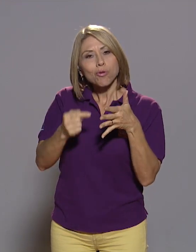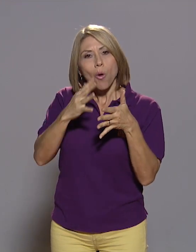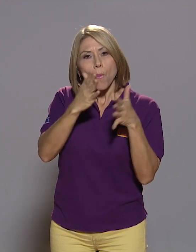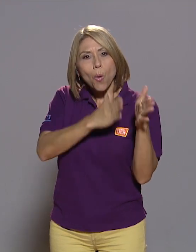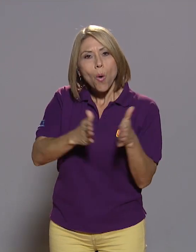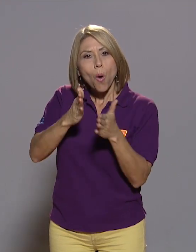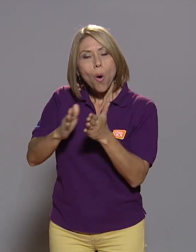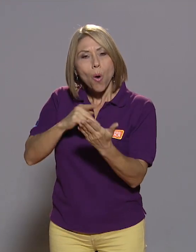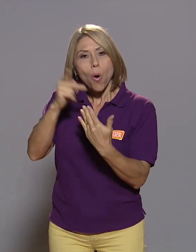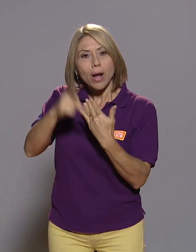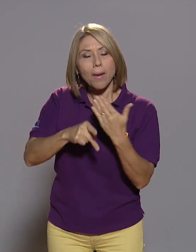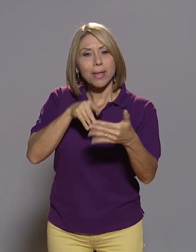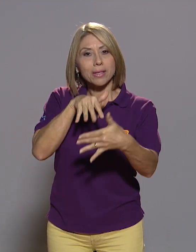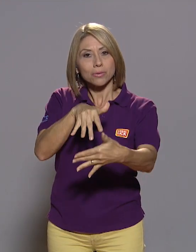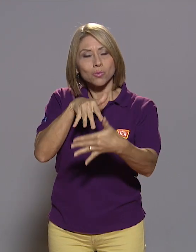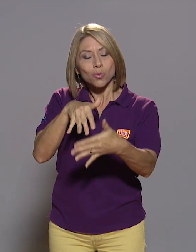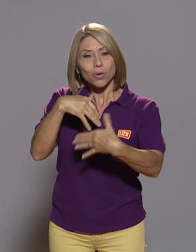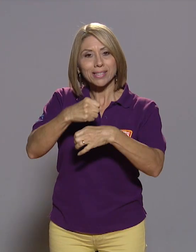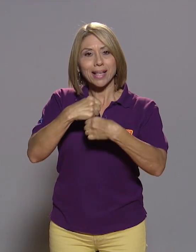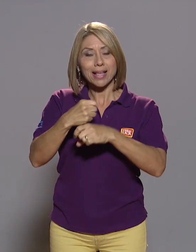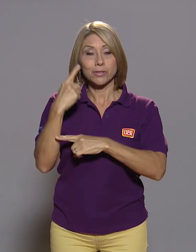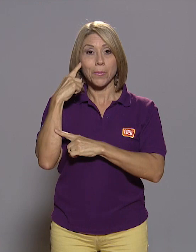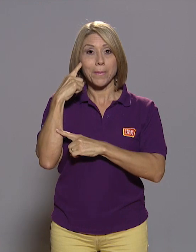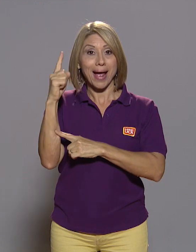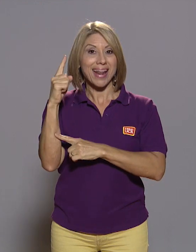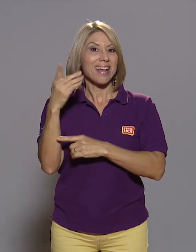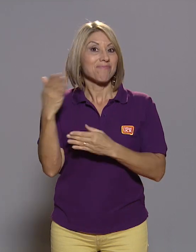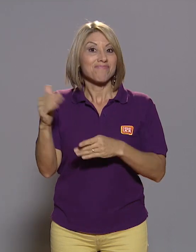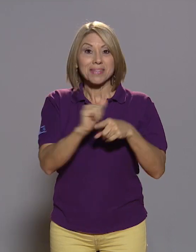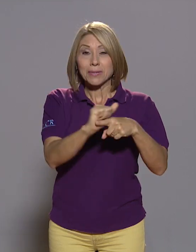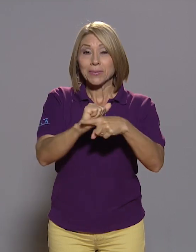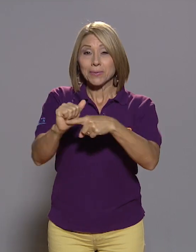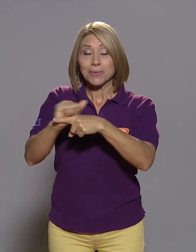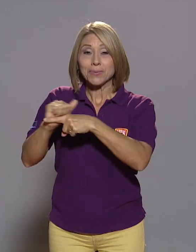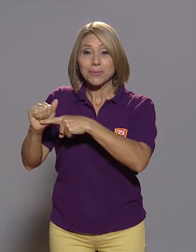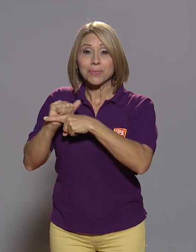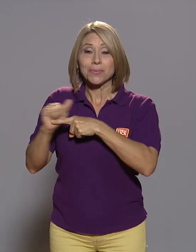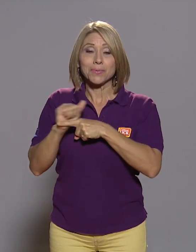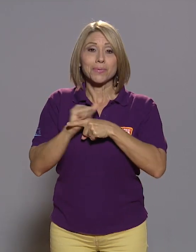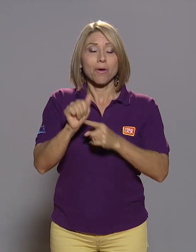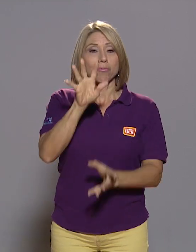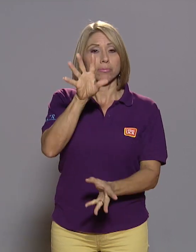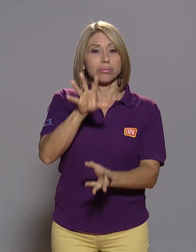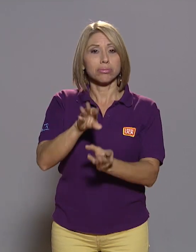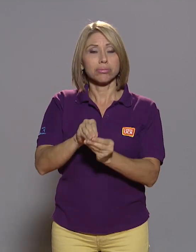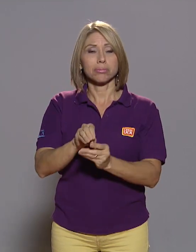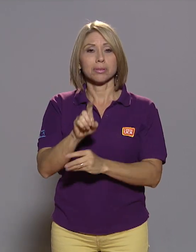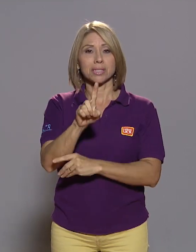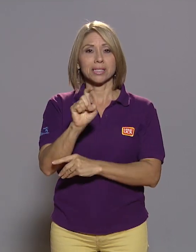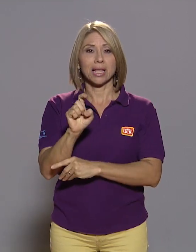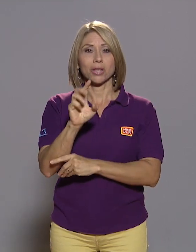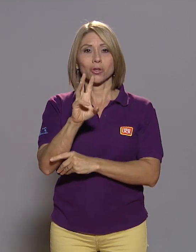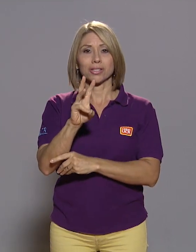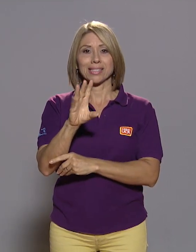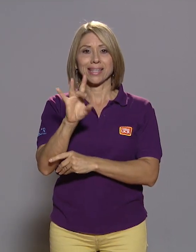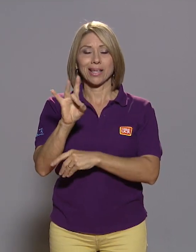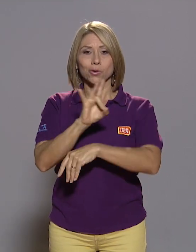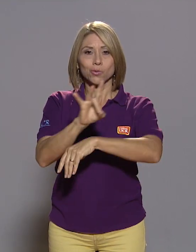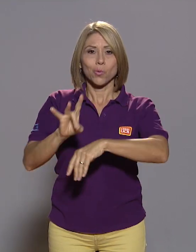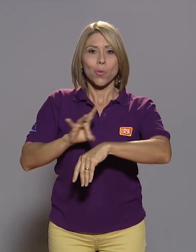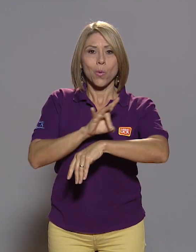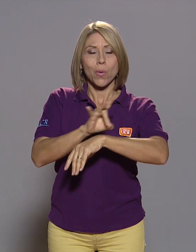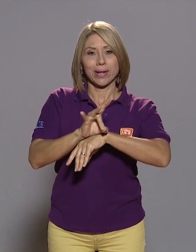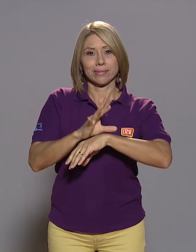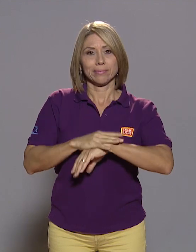ha diseñado para que estas personas reciban la capacitación. Son 168 horas. Correcto. ¿Cómo fue el proceso